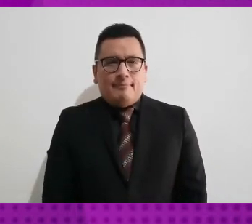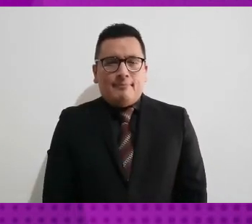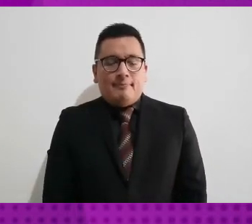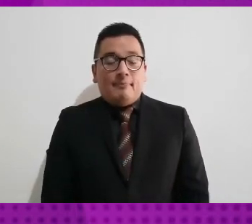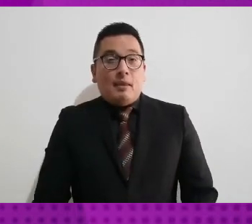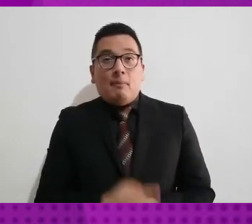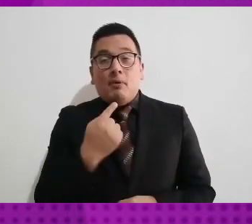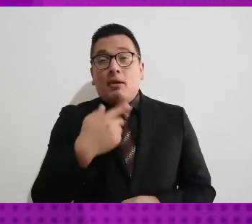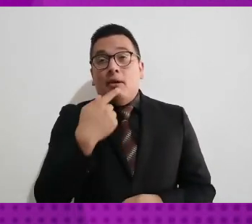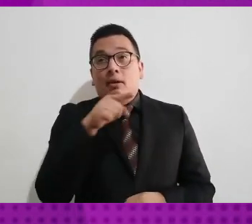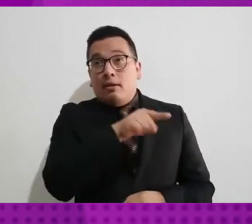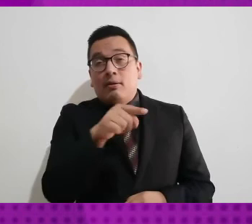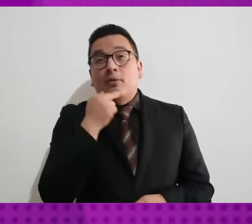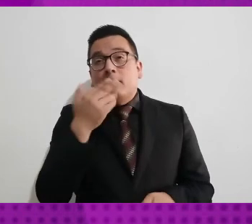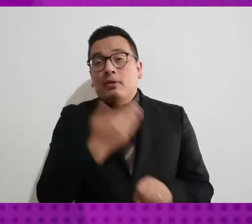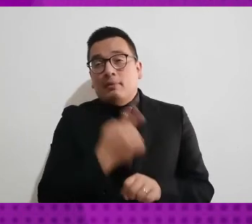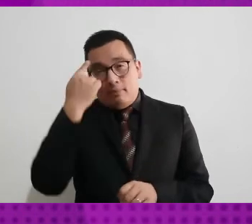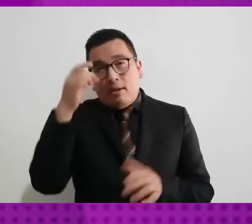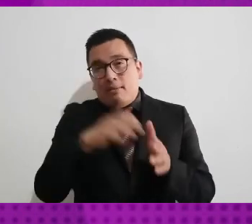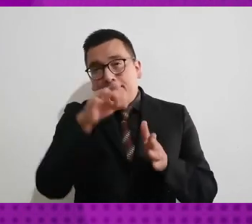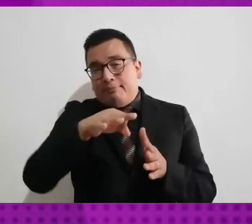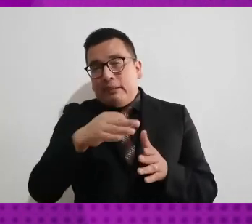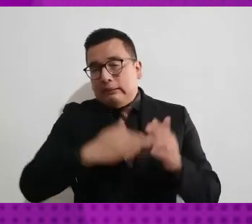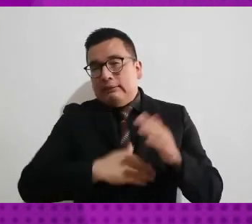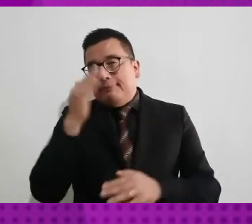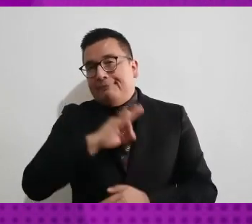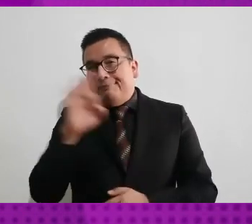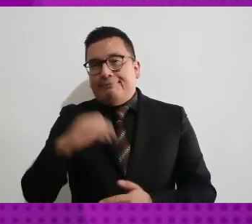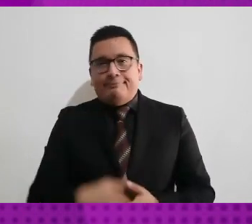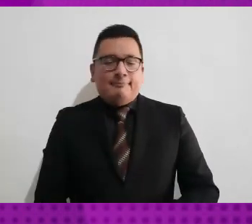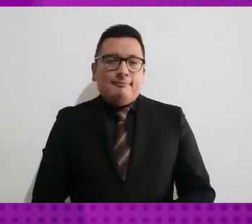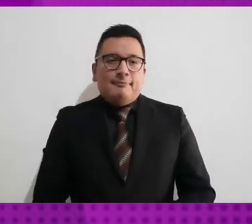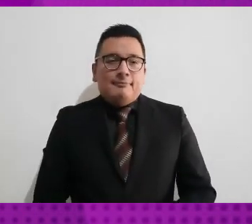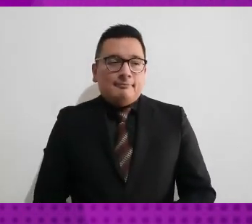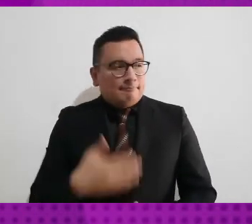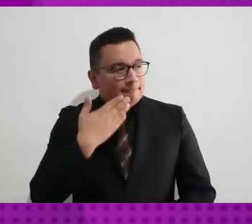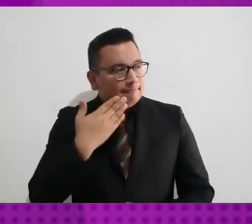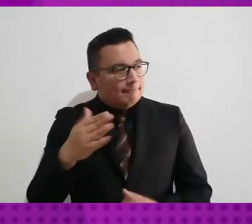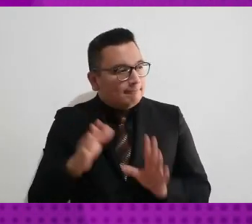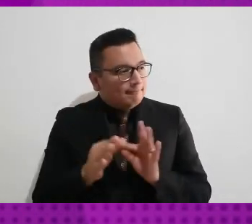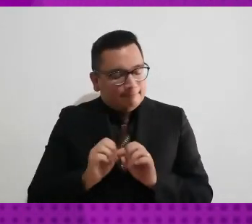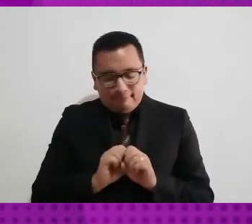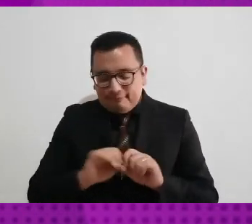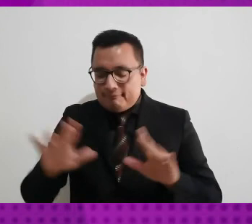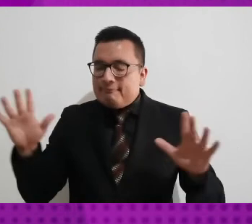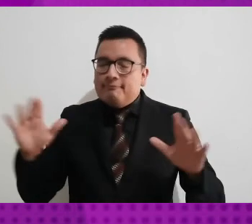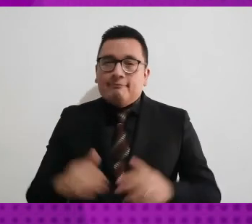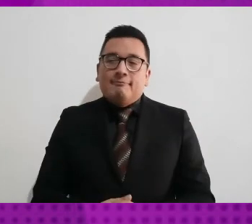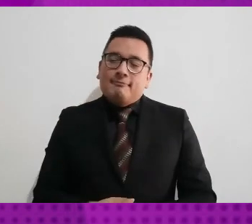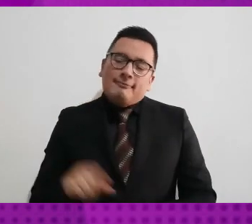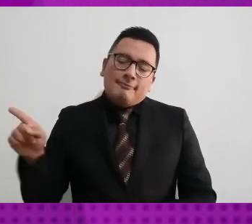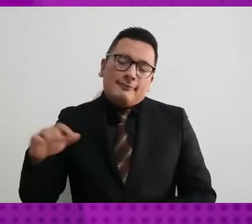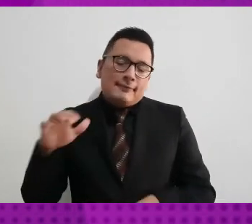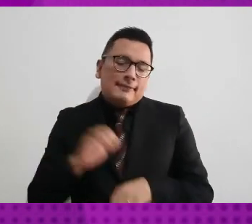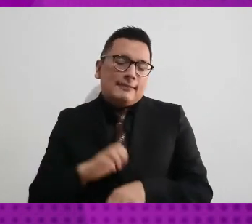el éxito y la garantía de confianza de nuestras elecciones. Pues qué claridad nos has dado el día de hoy,